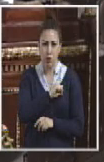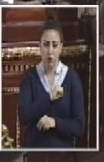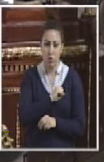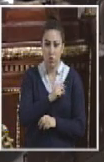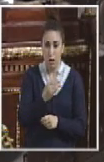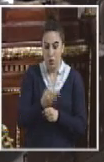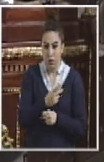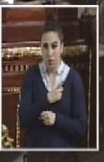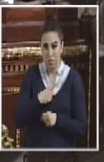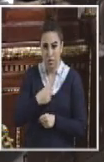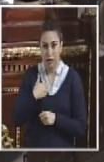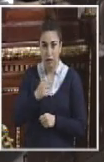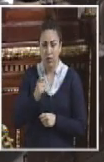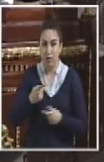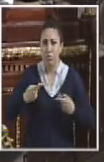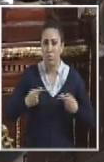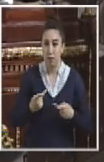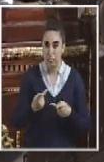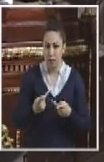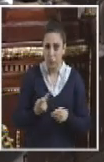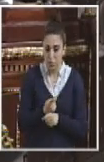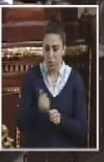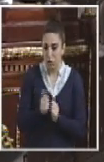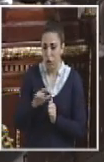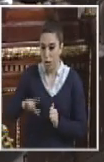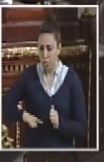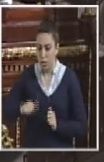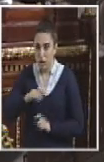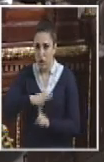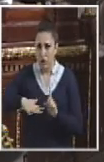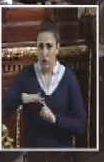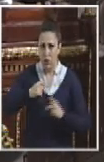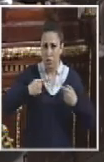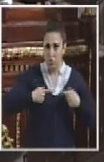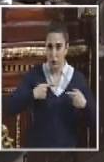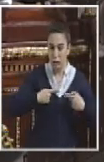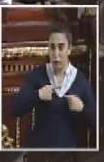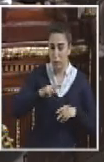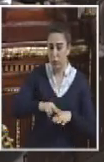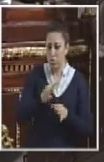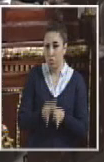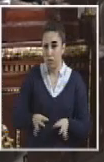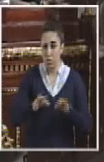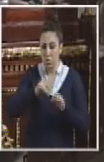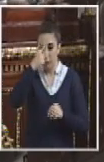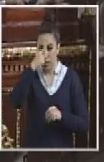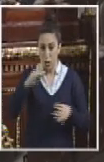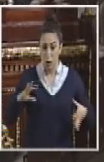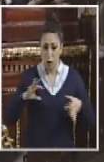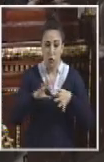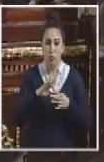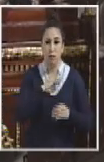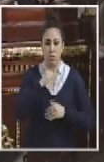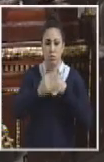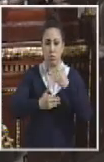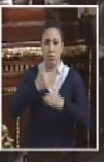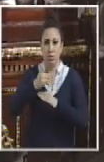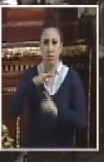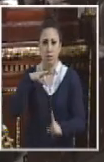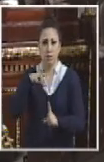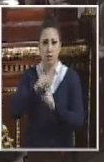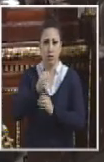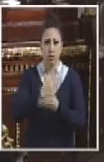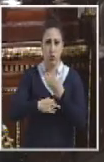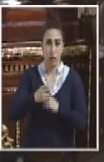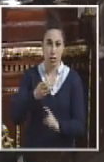entender que el papel de las ciudades y gobiernos locales es fundamental para lograr los objetivos de desarrollo sostenible. Pues si